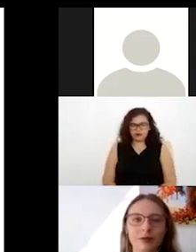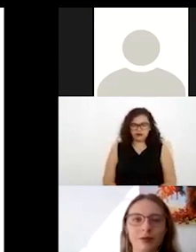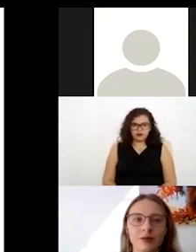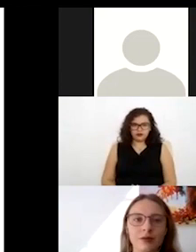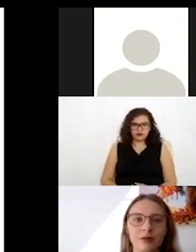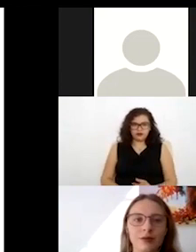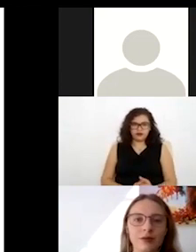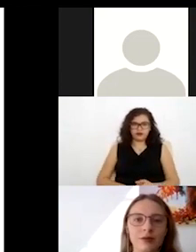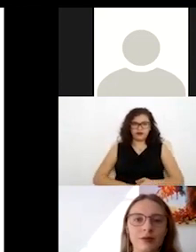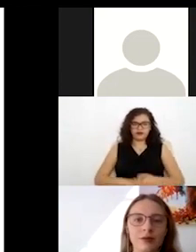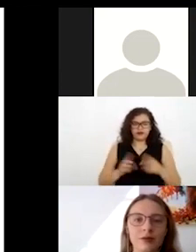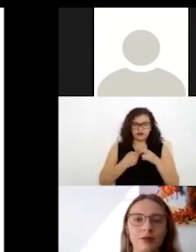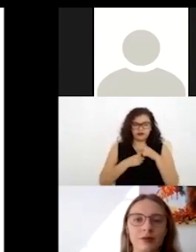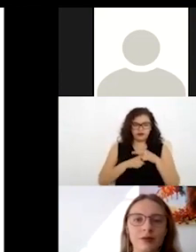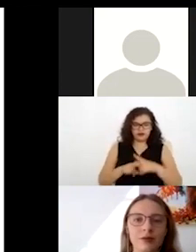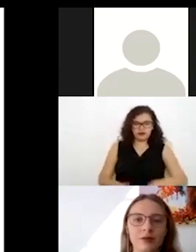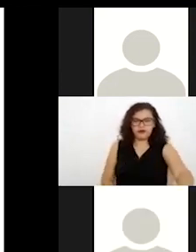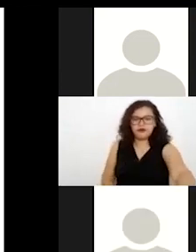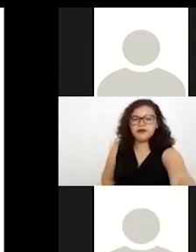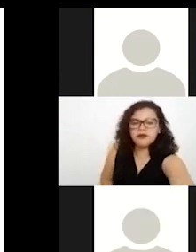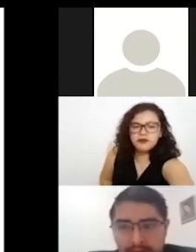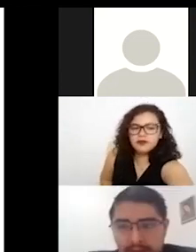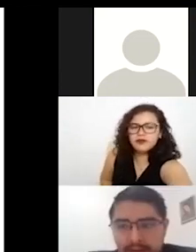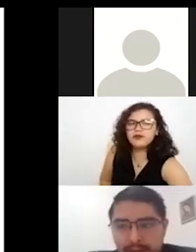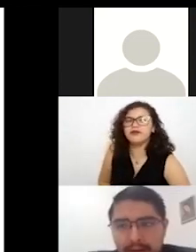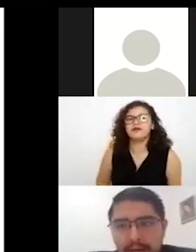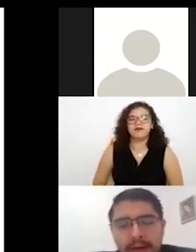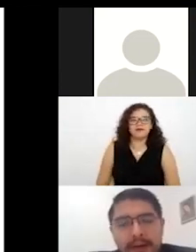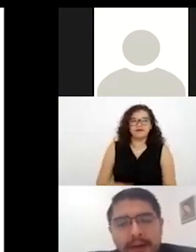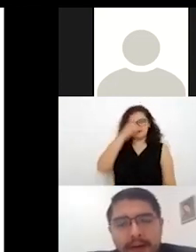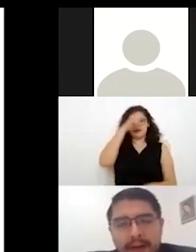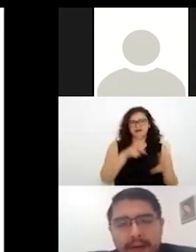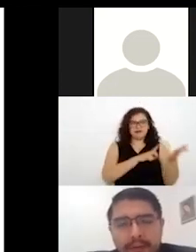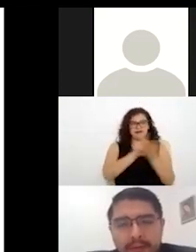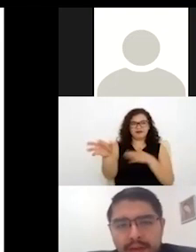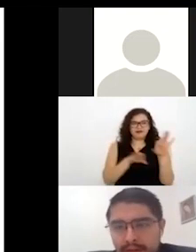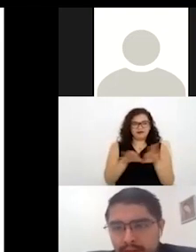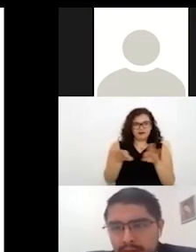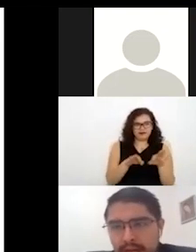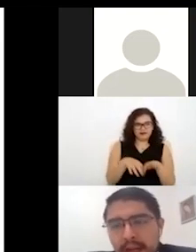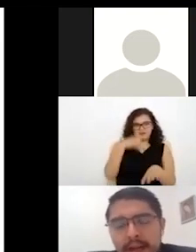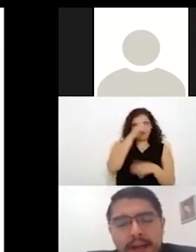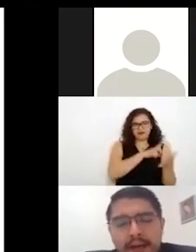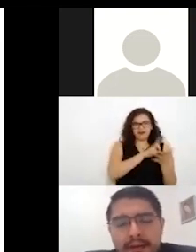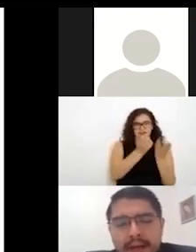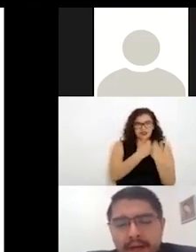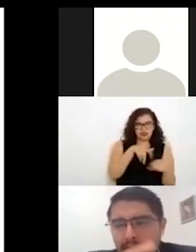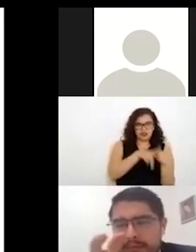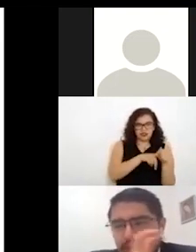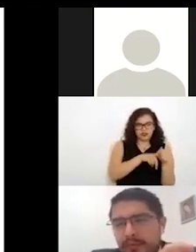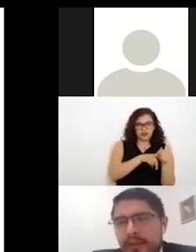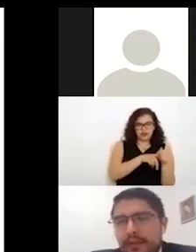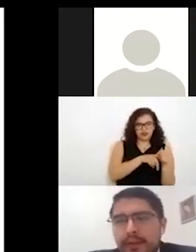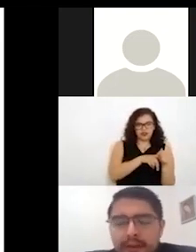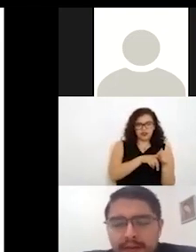Empezaríamos justamente con la exposición sobre el derecho del trabajo como un derecho social. Ya lo